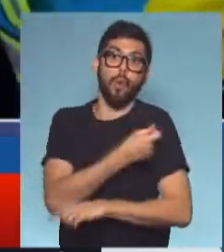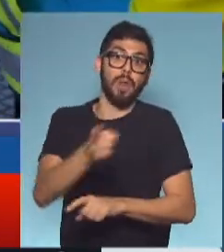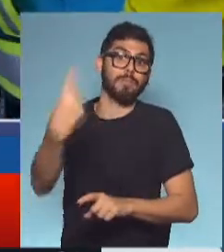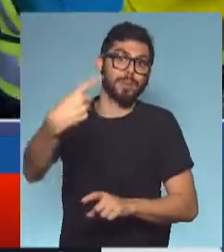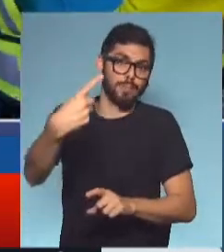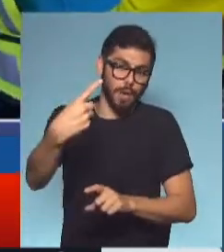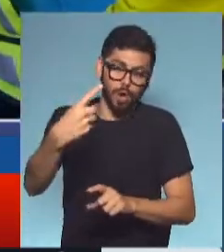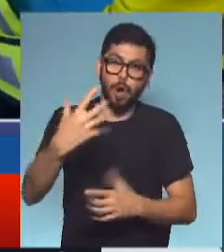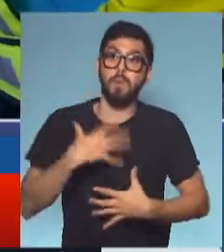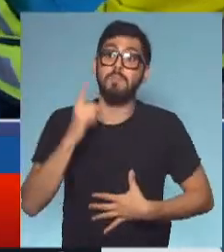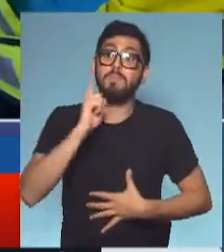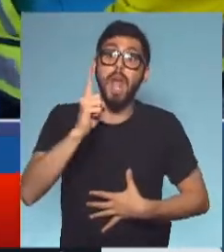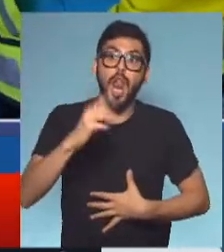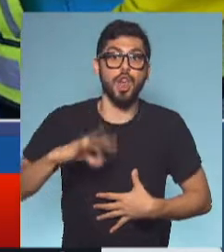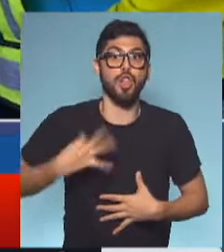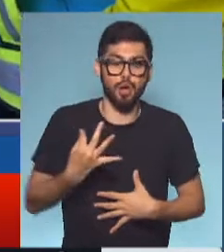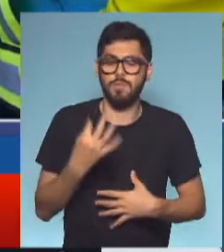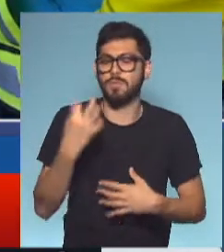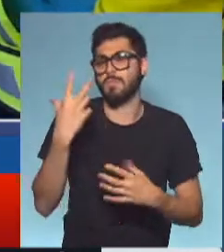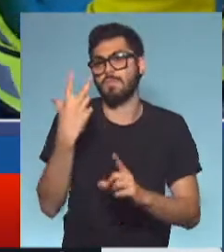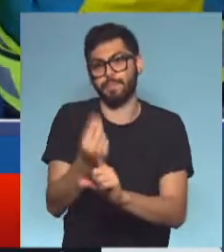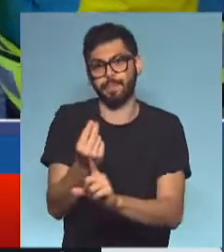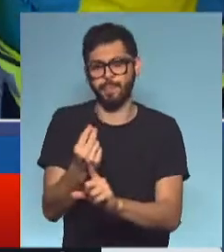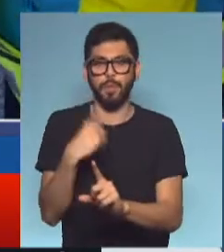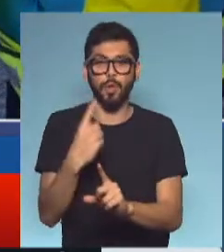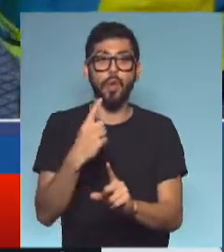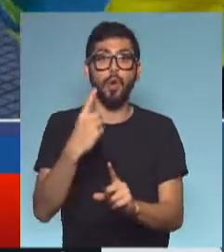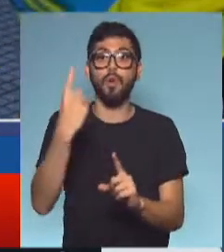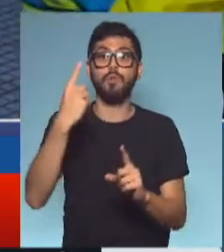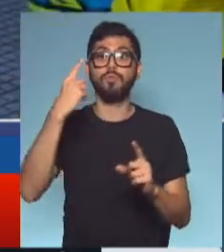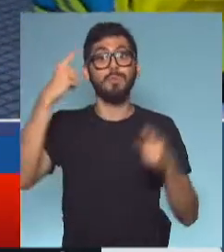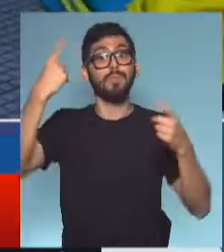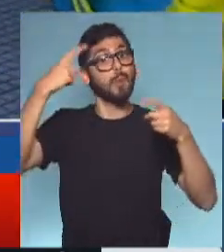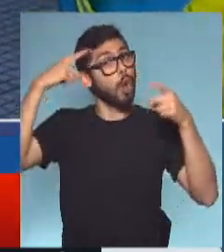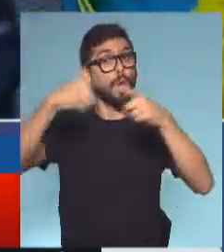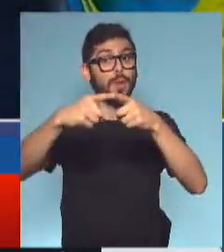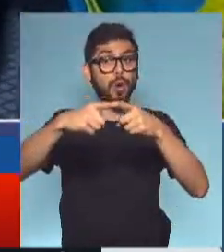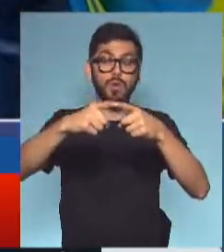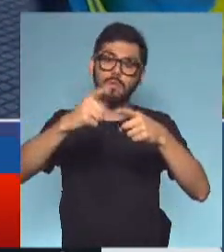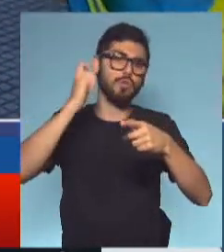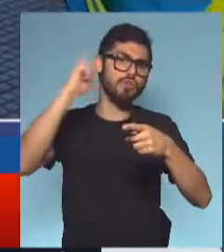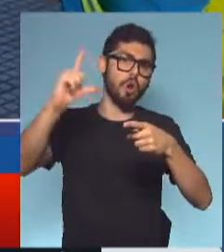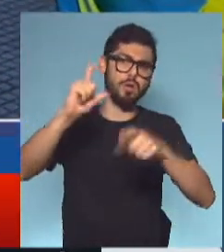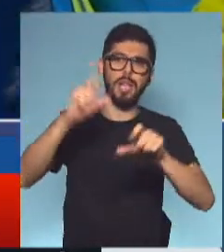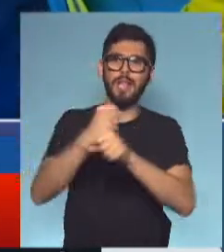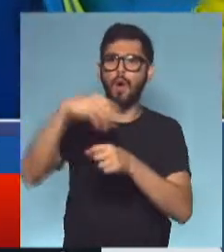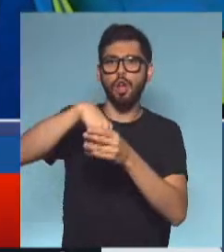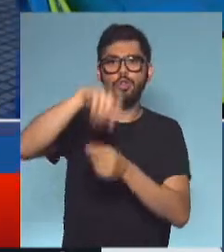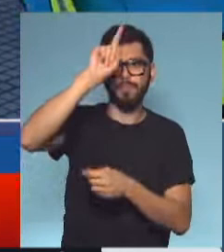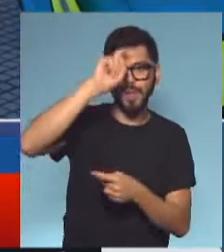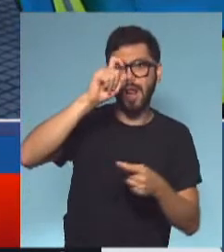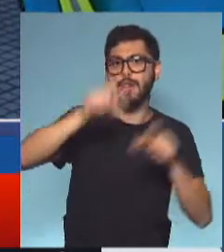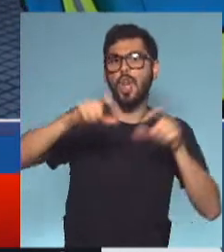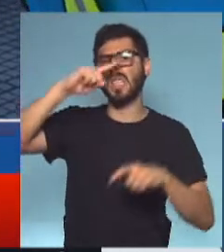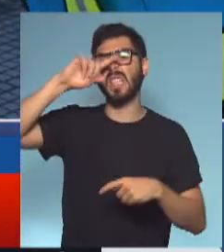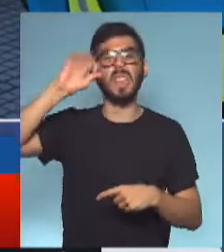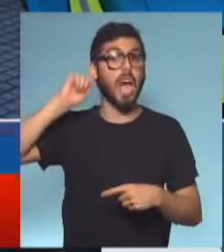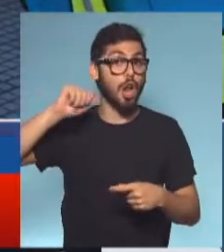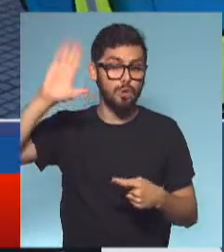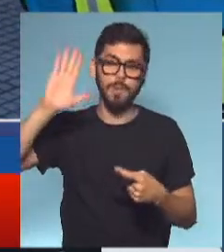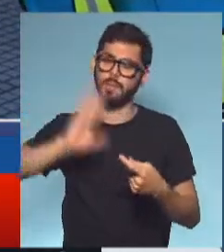vida. Nosotros ya terminamos con nuestro primer hito de vacunación, que fueron los trabajadores y trabajadoras de la salud, los mayores de 70 años y las